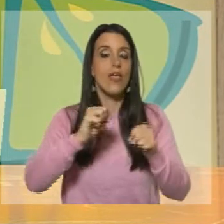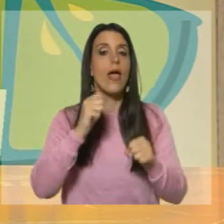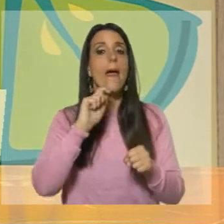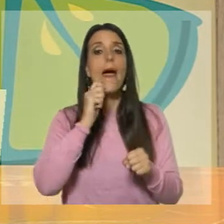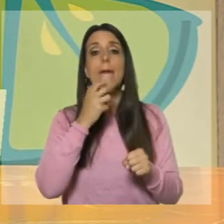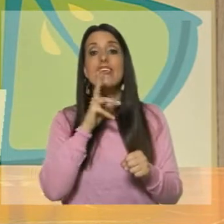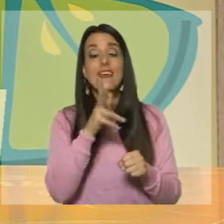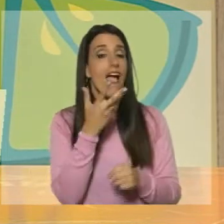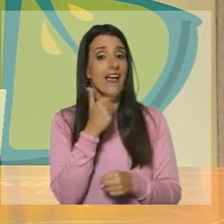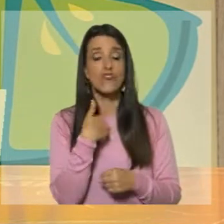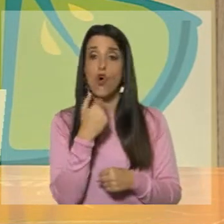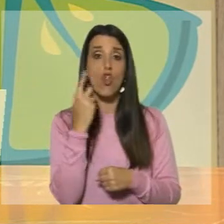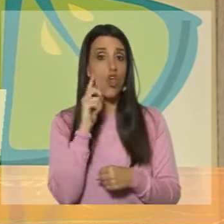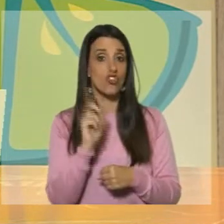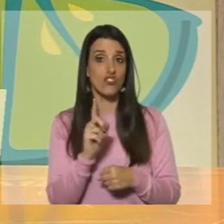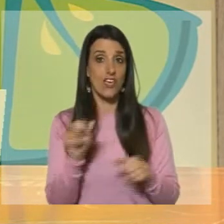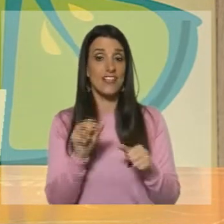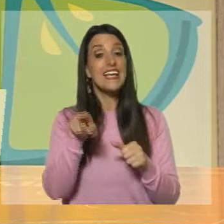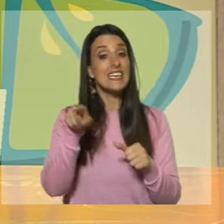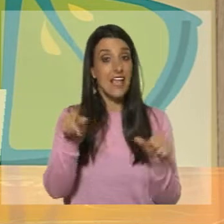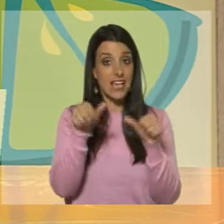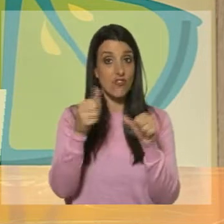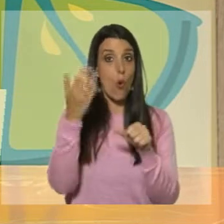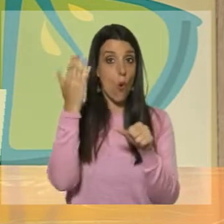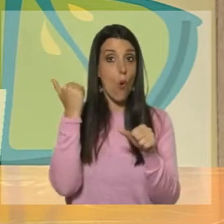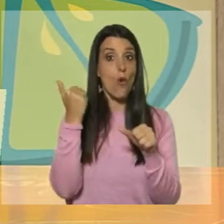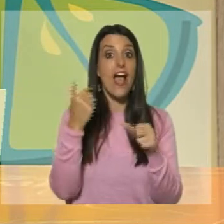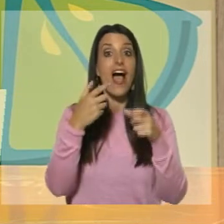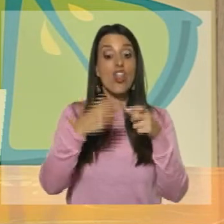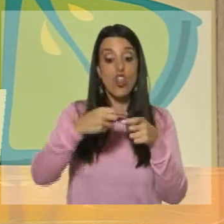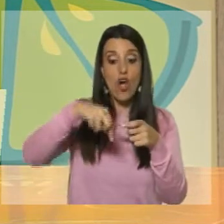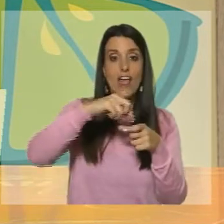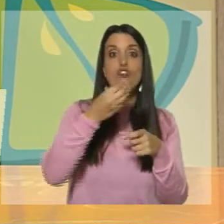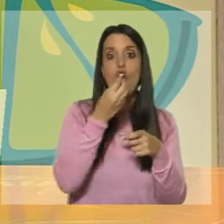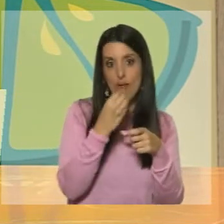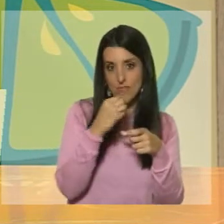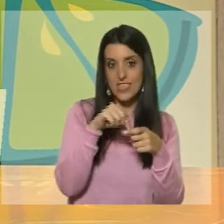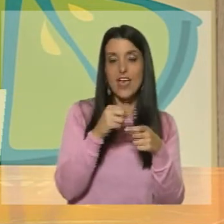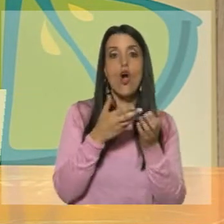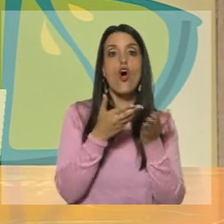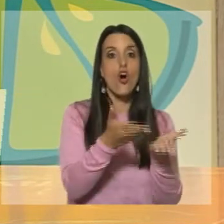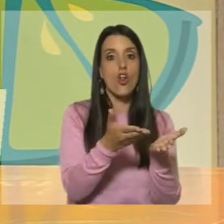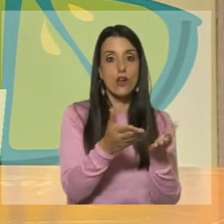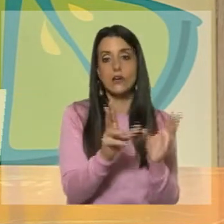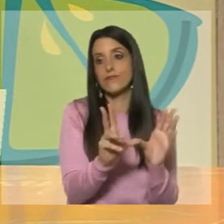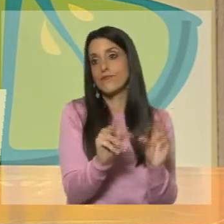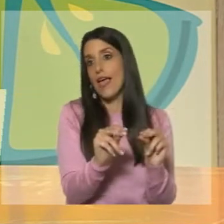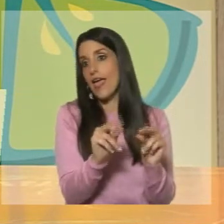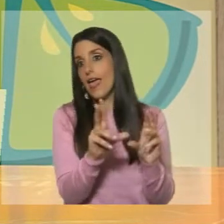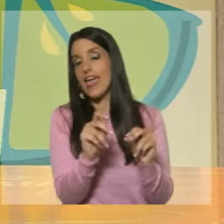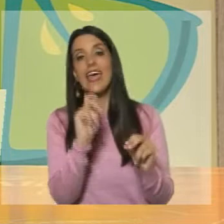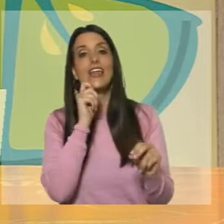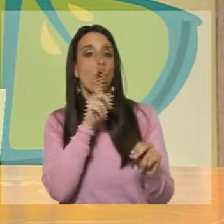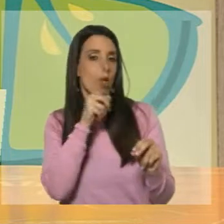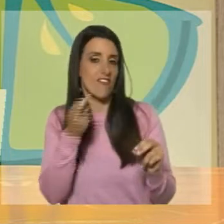hacer. Nosotros, Paulita hizo unas donas que están buenísimas porque las probé al horno, que ¿sí? capaz que no es la tradicional, pero